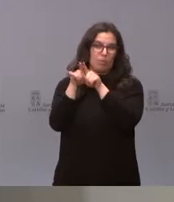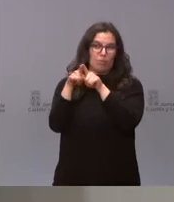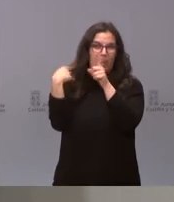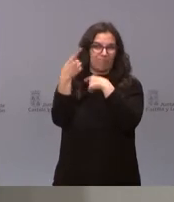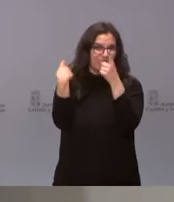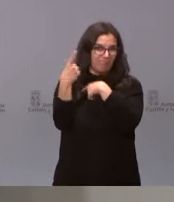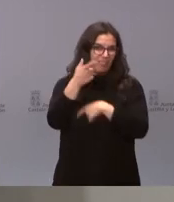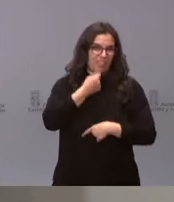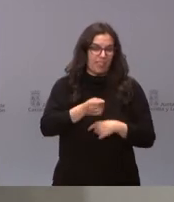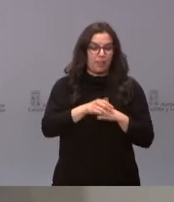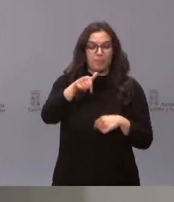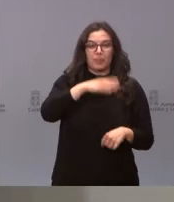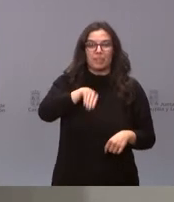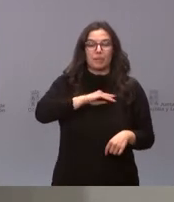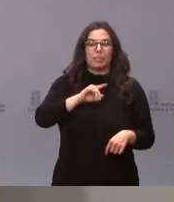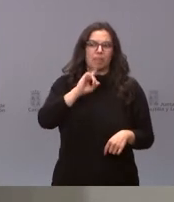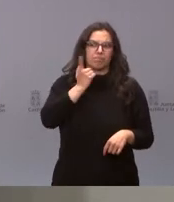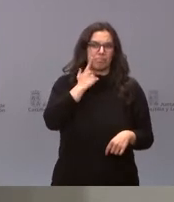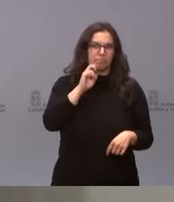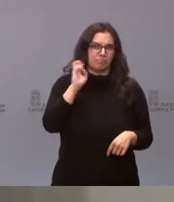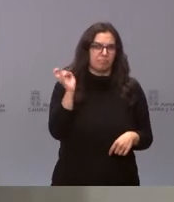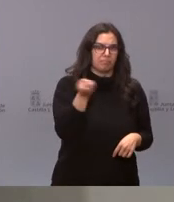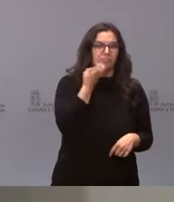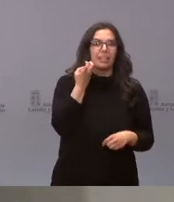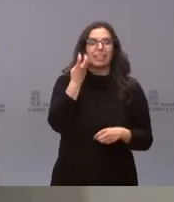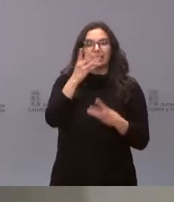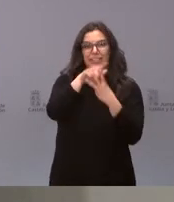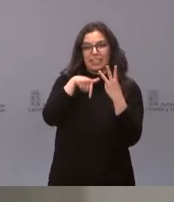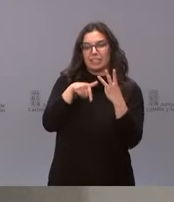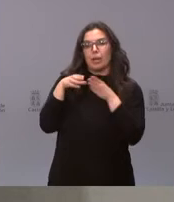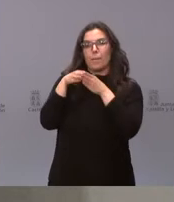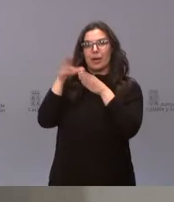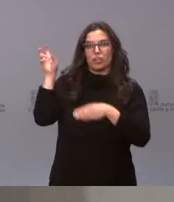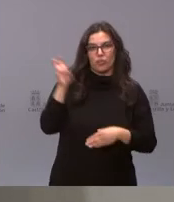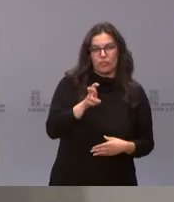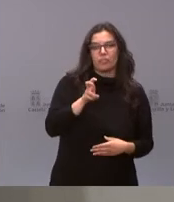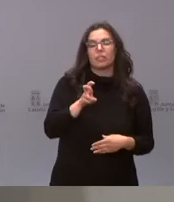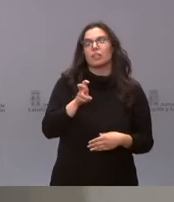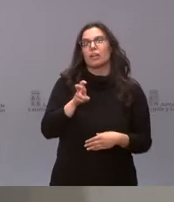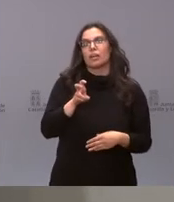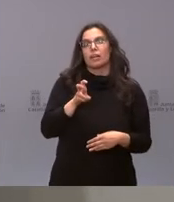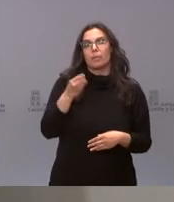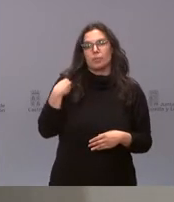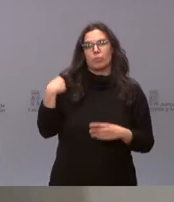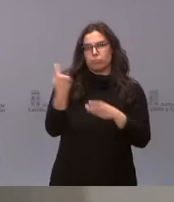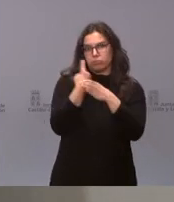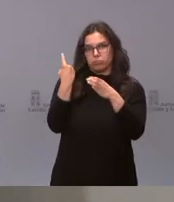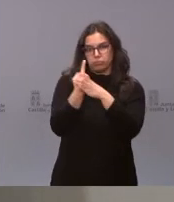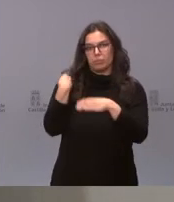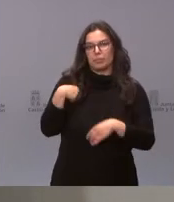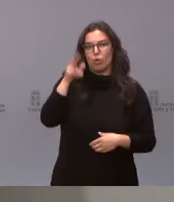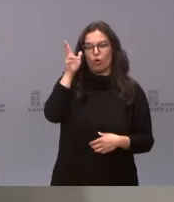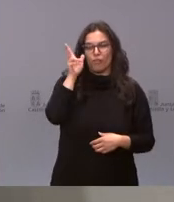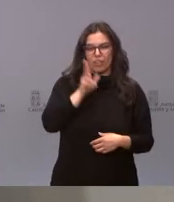en españa se han detectado varios casos tres tripulantes del barco prometheus léider que está confinado en el puerto de vigo y